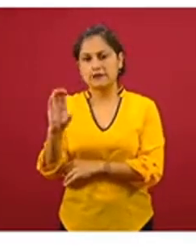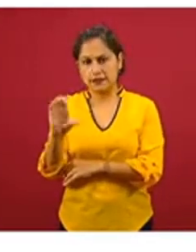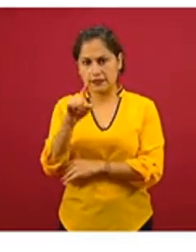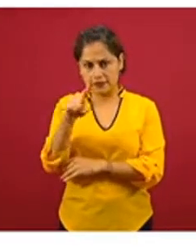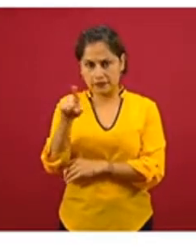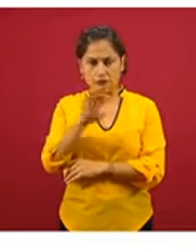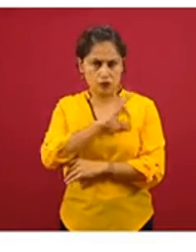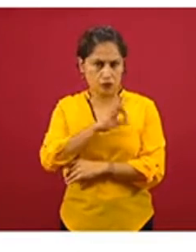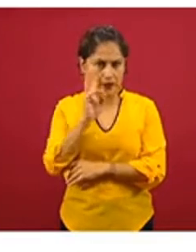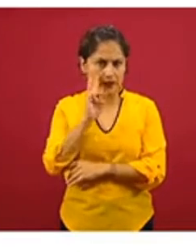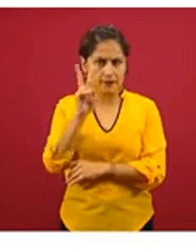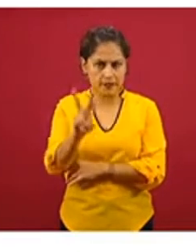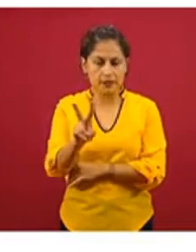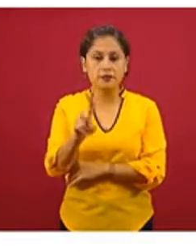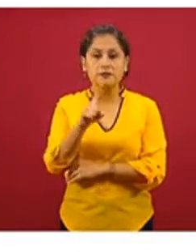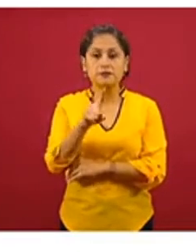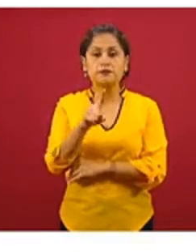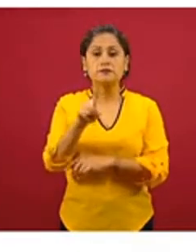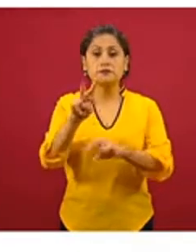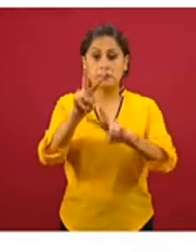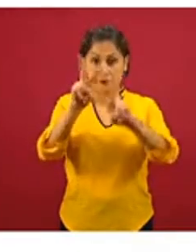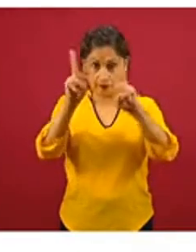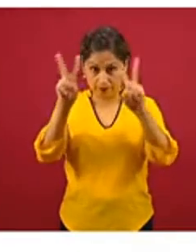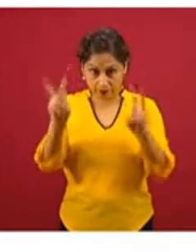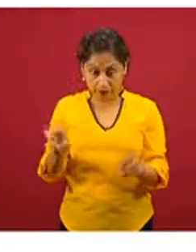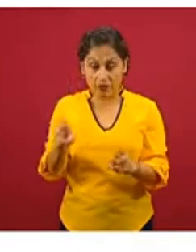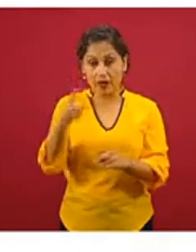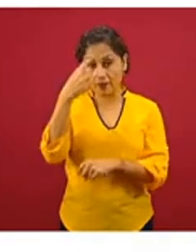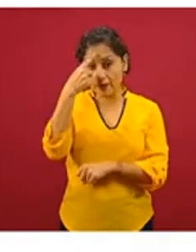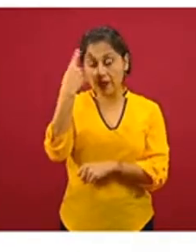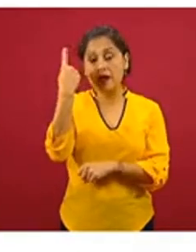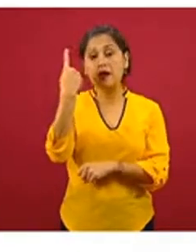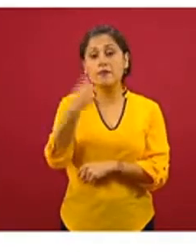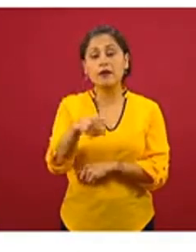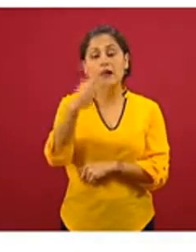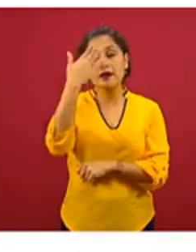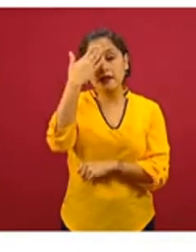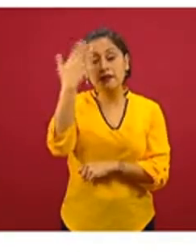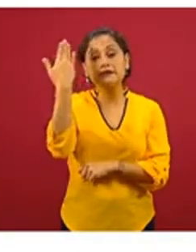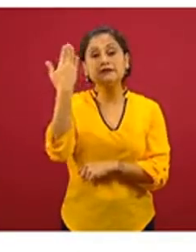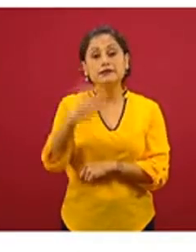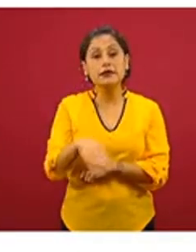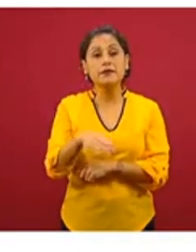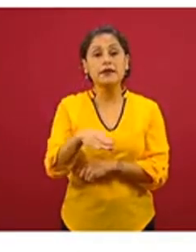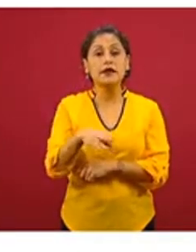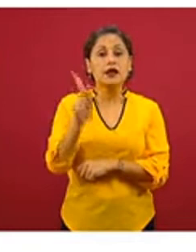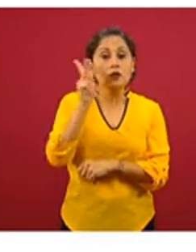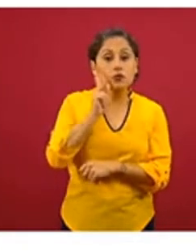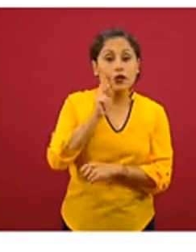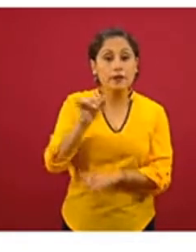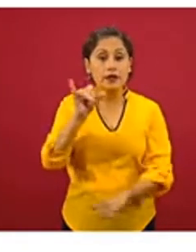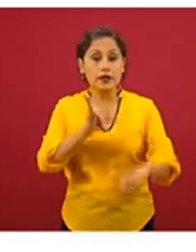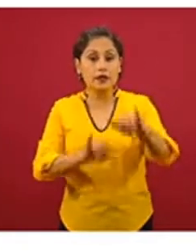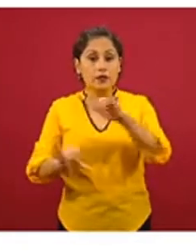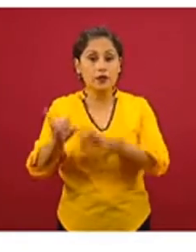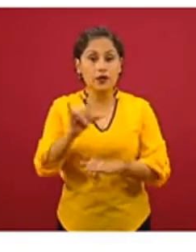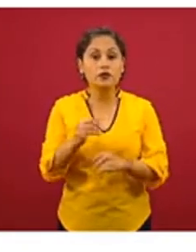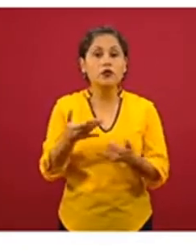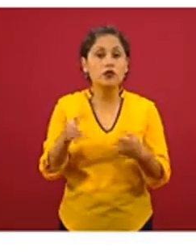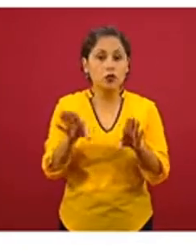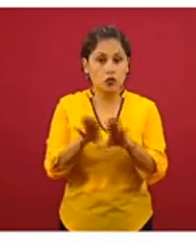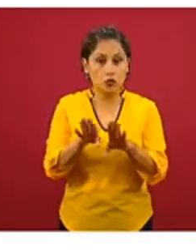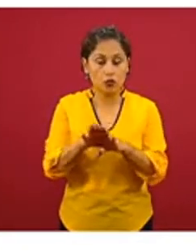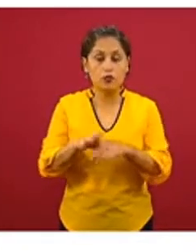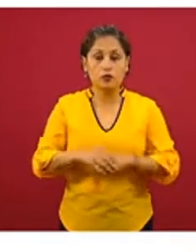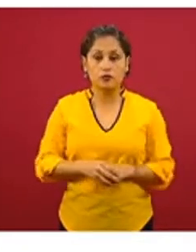identifican para el tema de las pruebas y el uso de las pruebas de laboratorio precisamente le dan dos prioridades, una alta